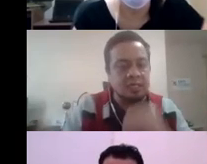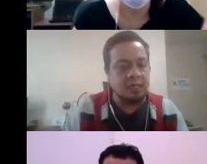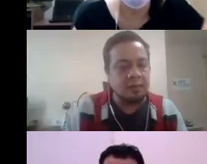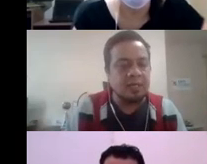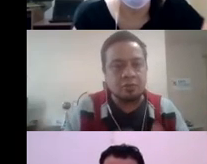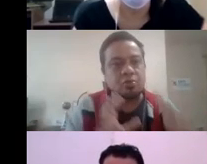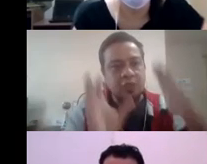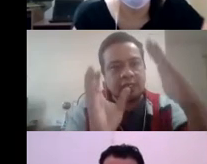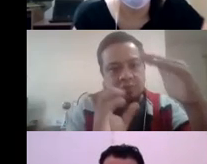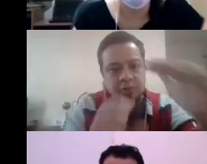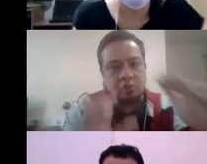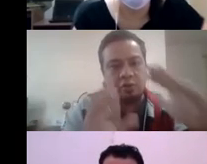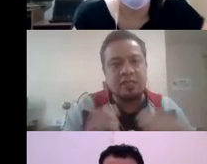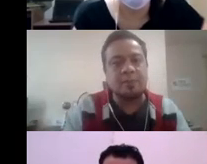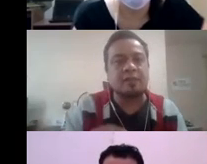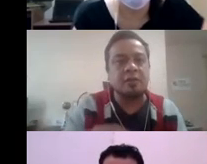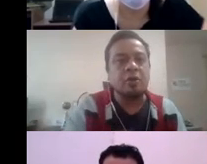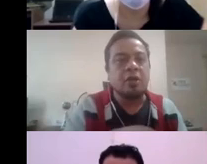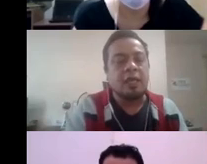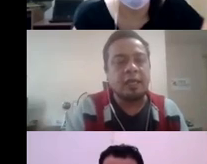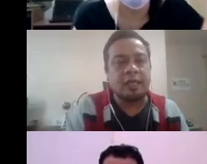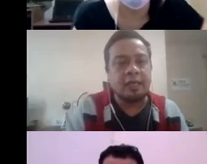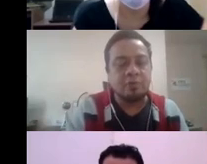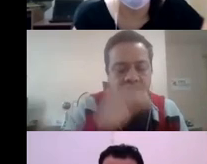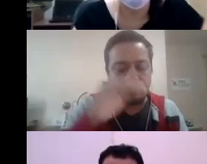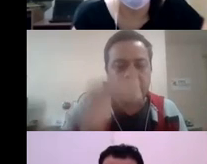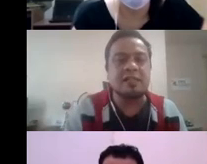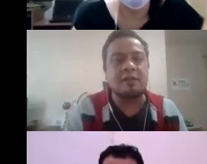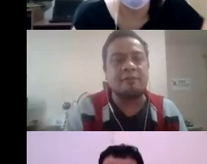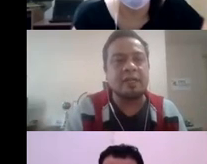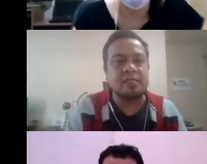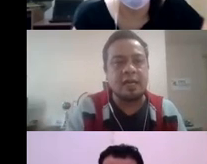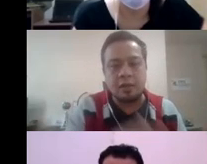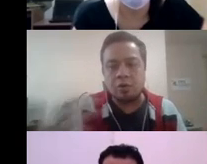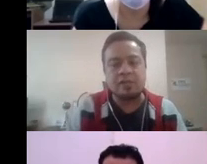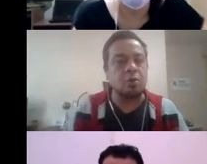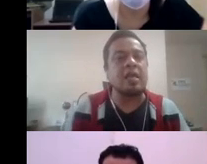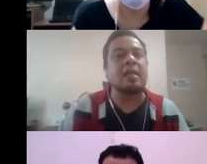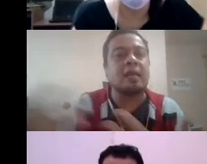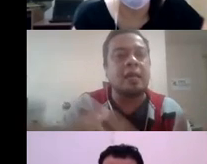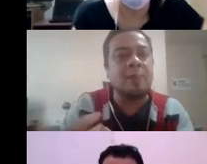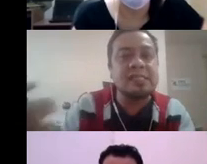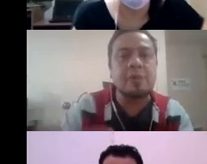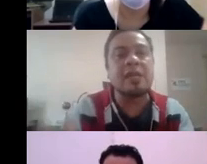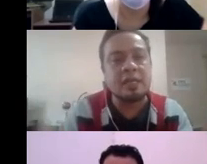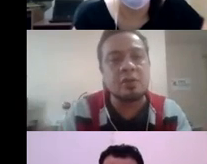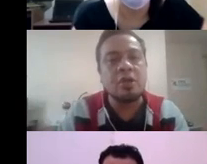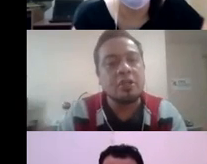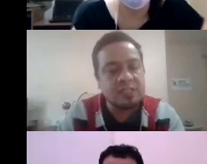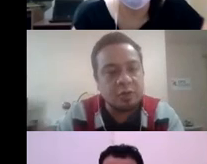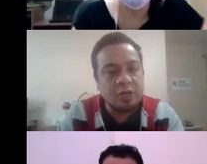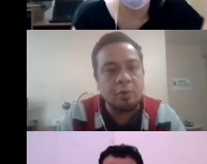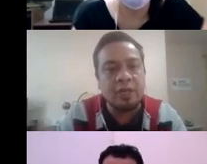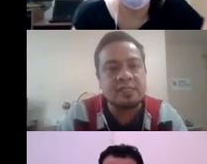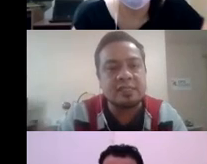algunos elementos, sobre todo en este apartado, pusimos cuál es la referencia al Congreso y en el que el plan se estaba ligando.